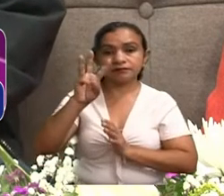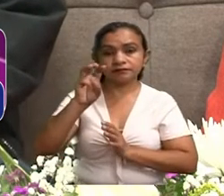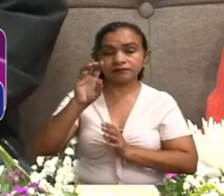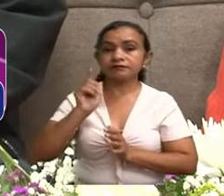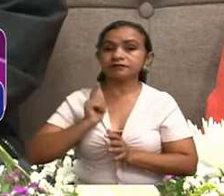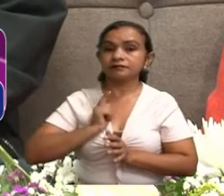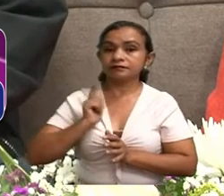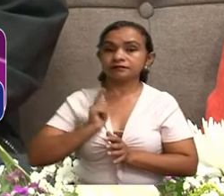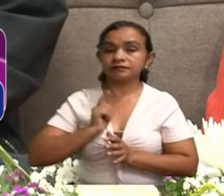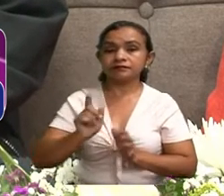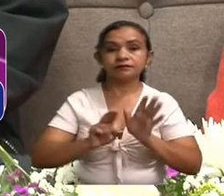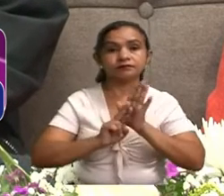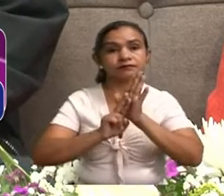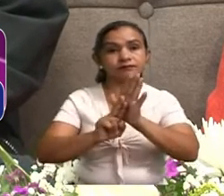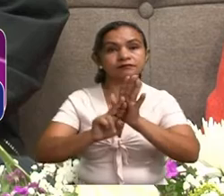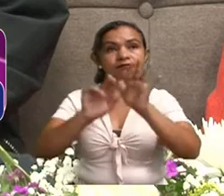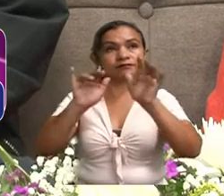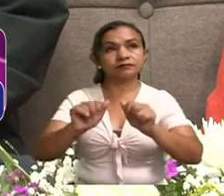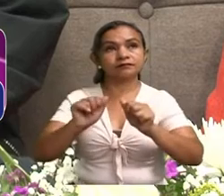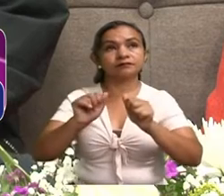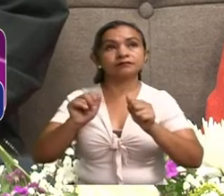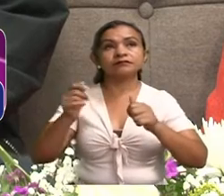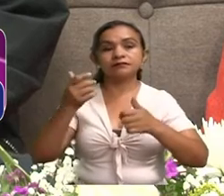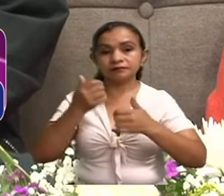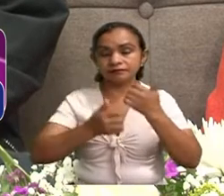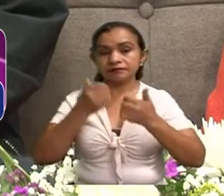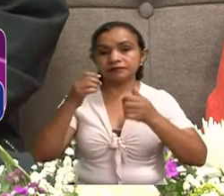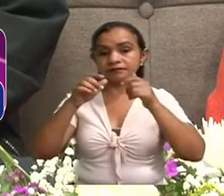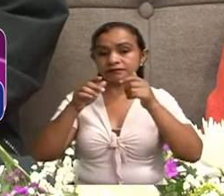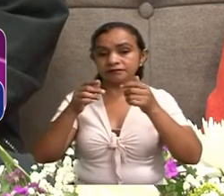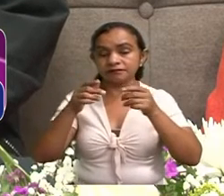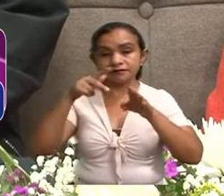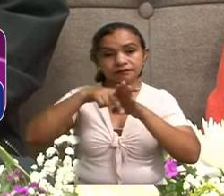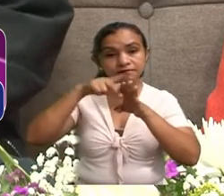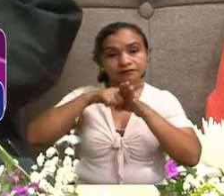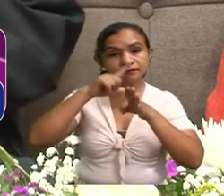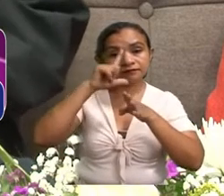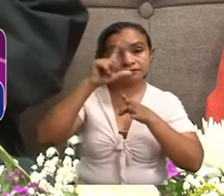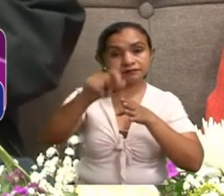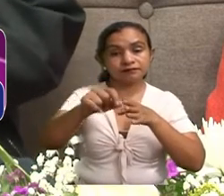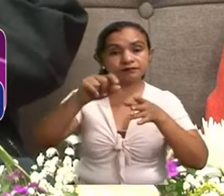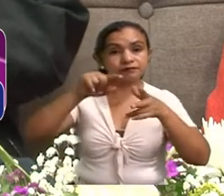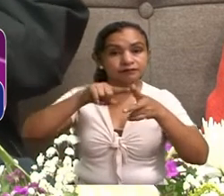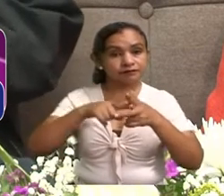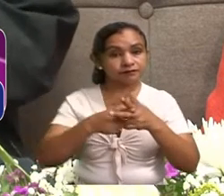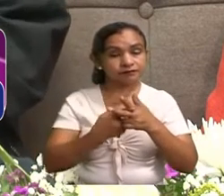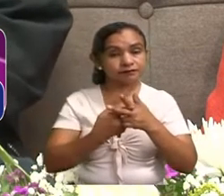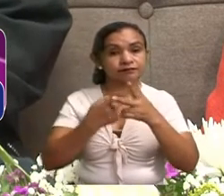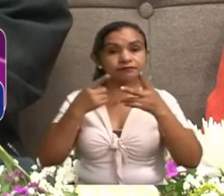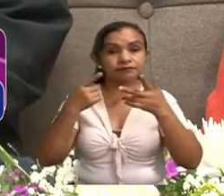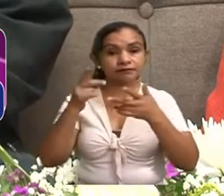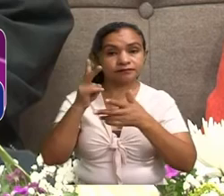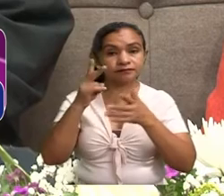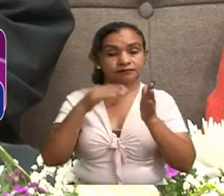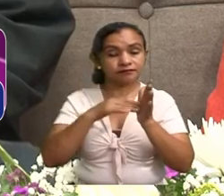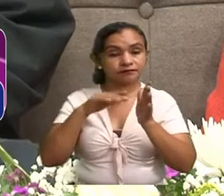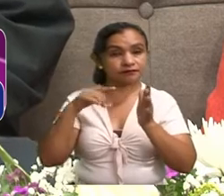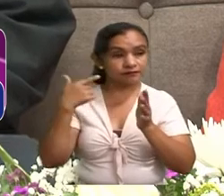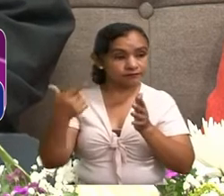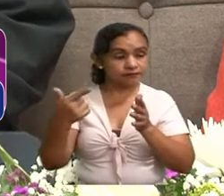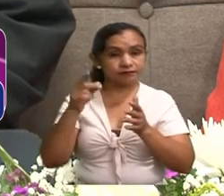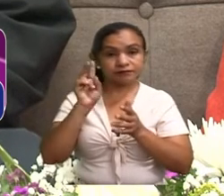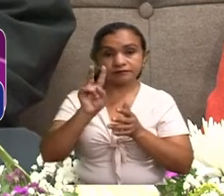tener resuelto el problema de la brecha que tenemos a nivel rural. Nosotros la iniciamos, la comenzamos en el 2007, teníamos